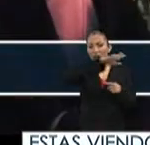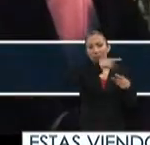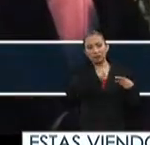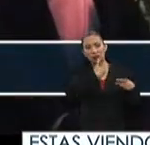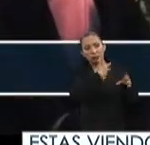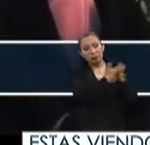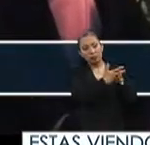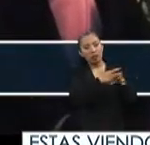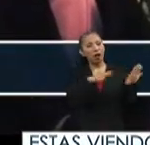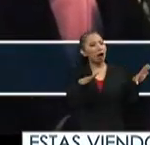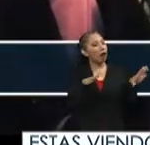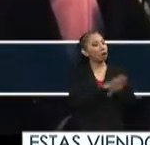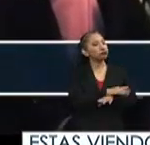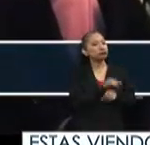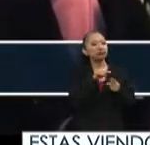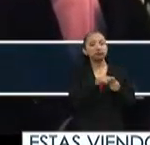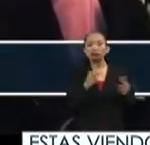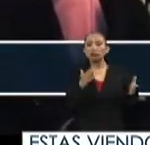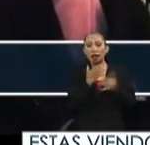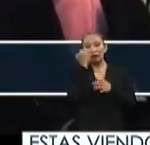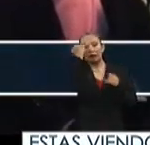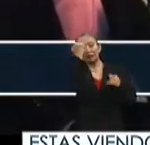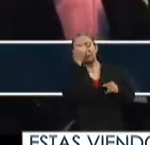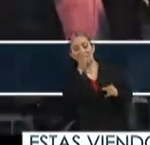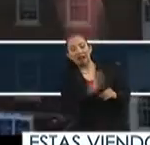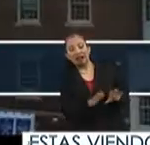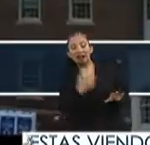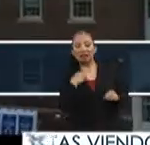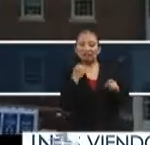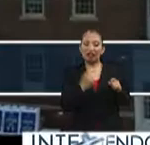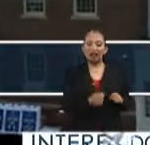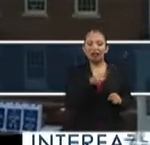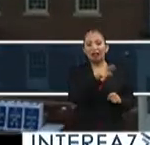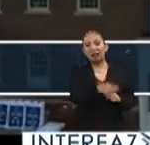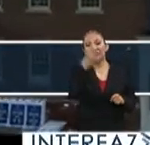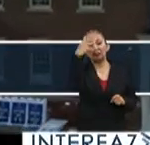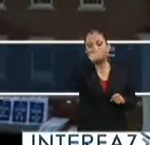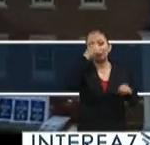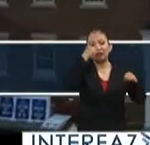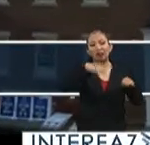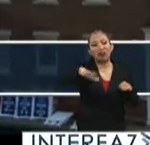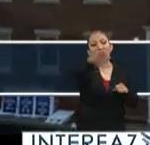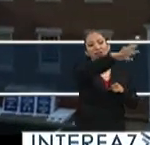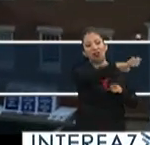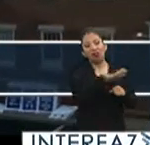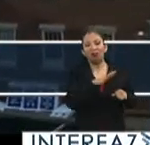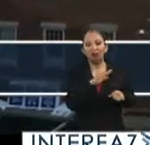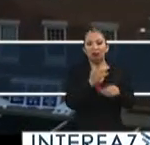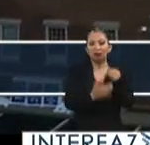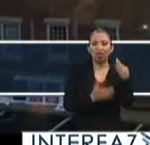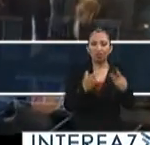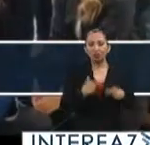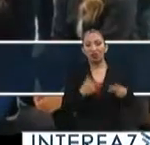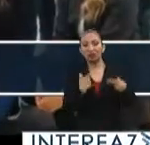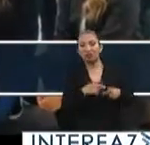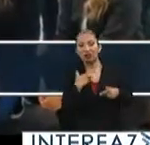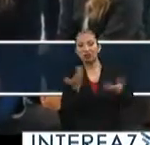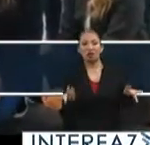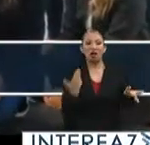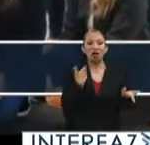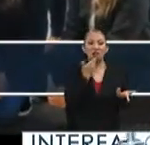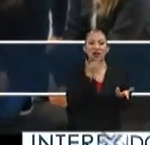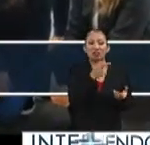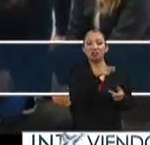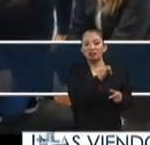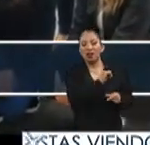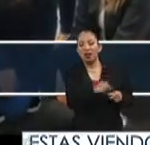en Estados Unidos. Sí. En primera, llegas con esa idea de que, vale, acaba de ganar Trump, la gente allá está a favor de Trump,